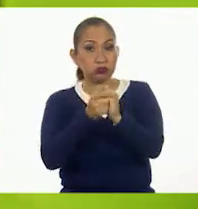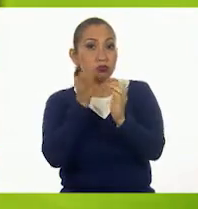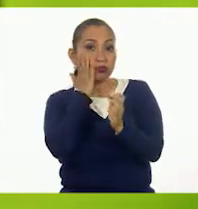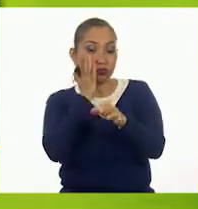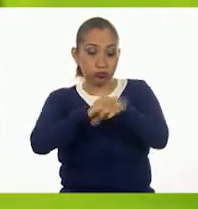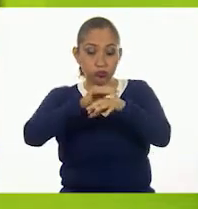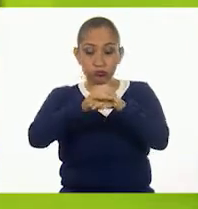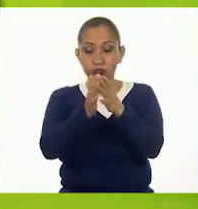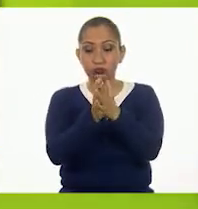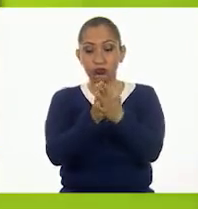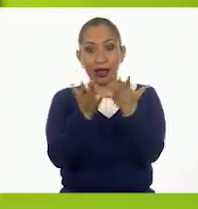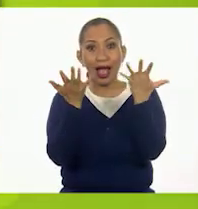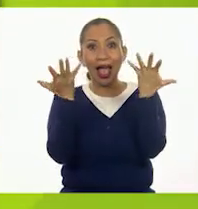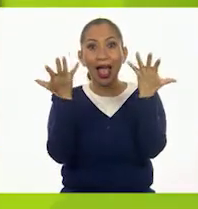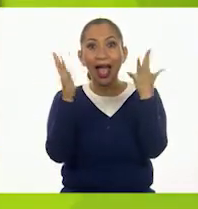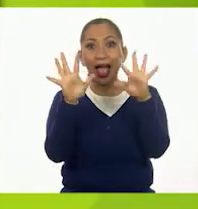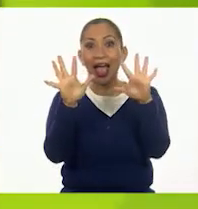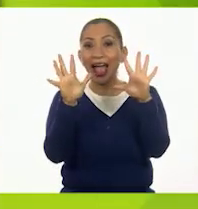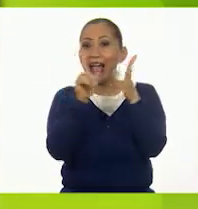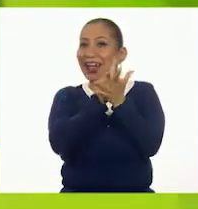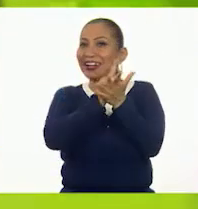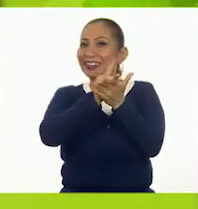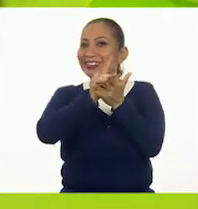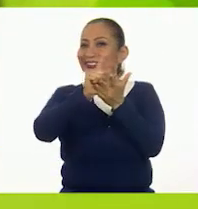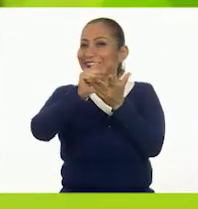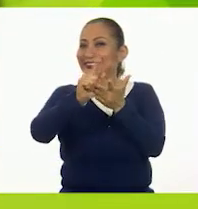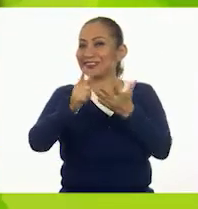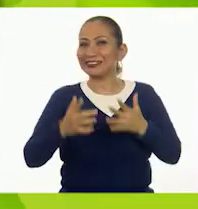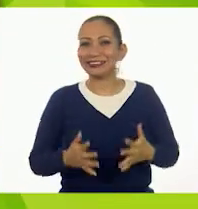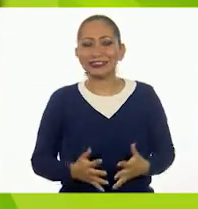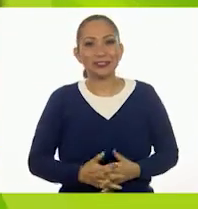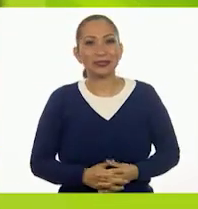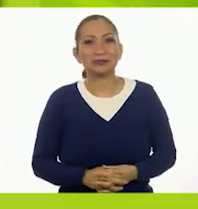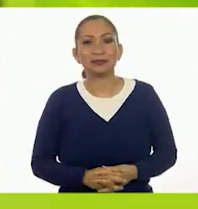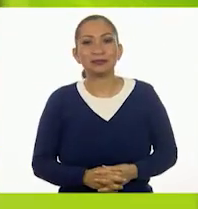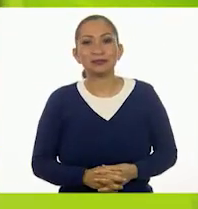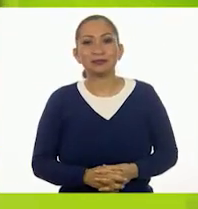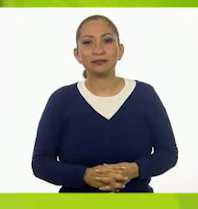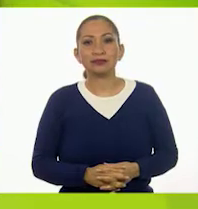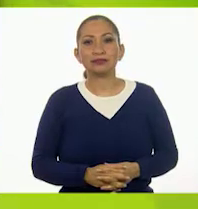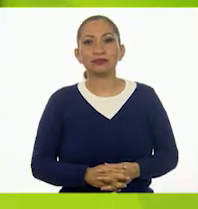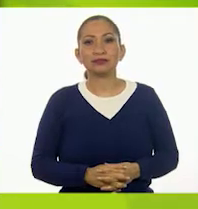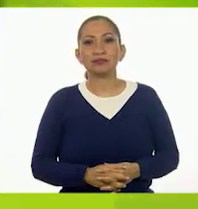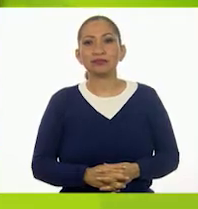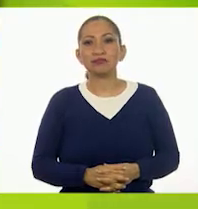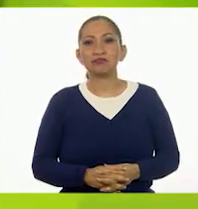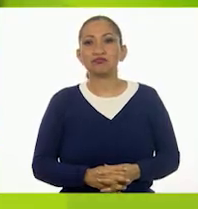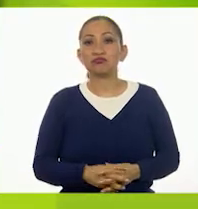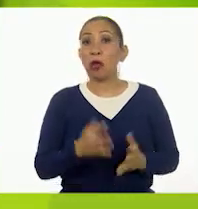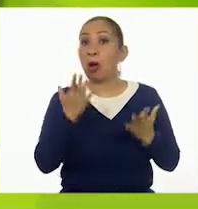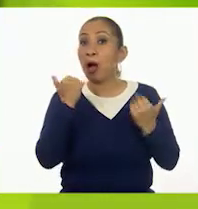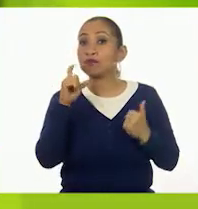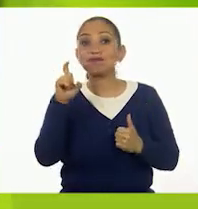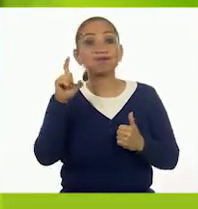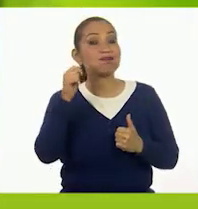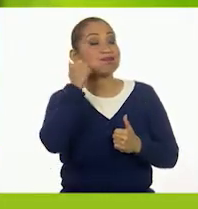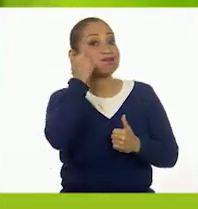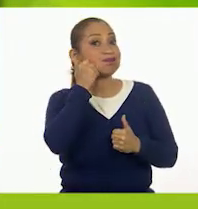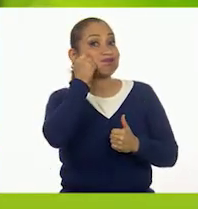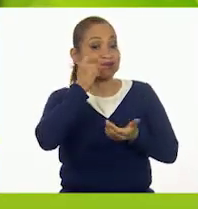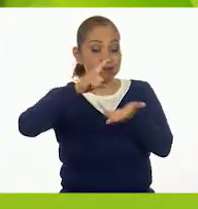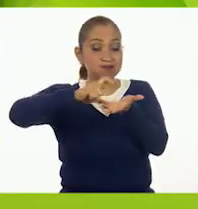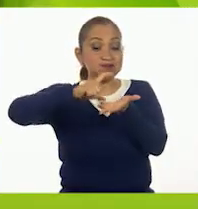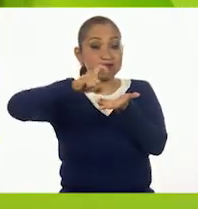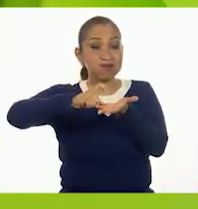Sécalas con una toalla. ¡Y listo! ¡Tus manos están limpias! Si no tienes agua y jabón,